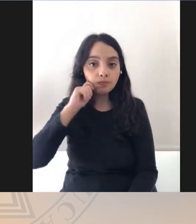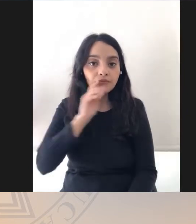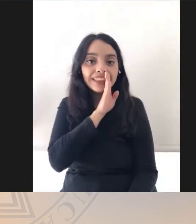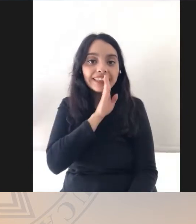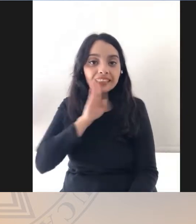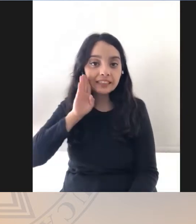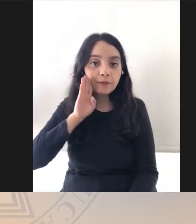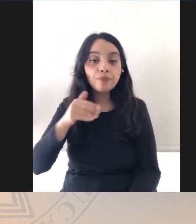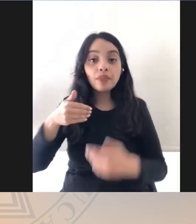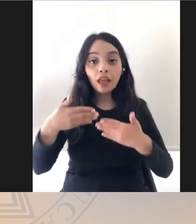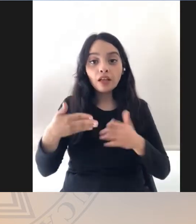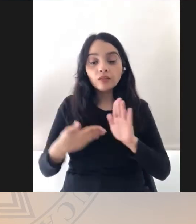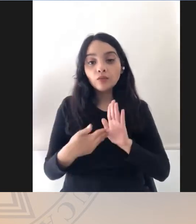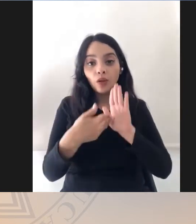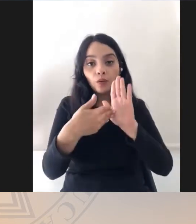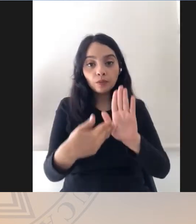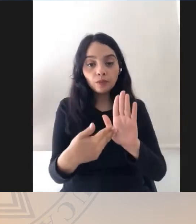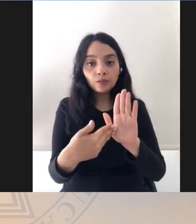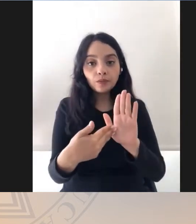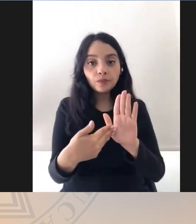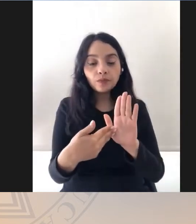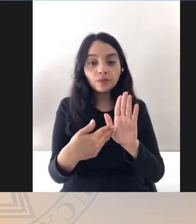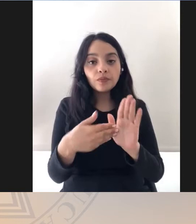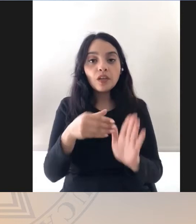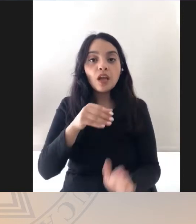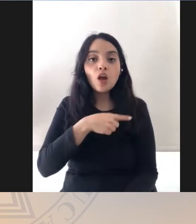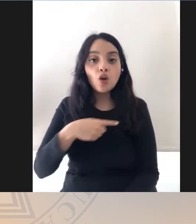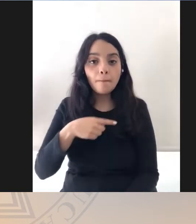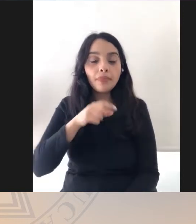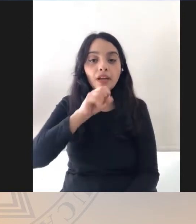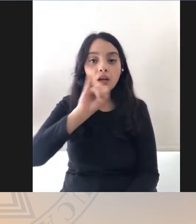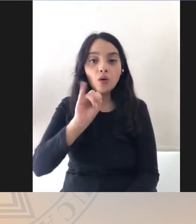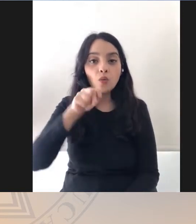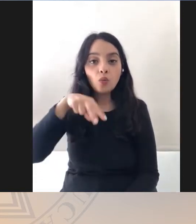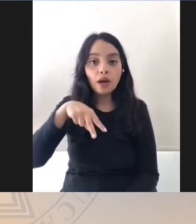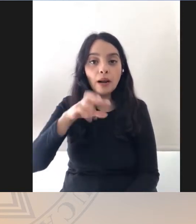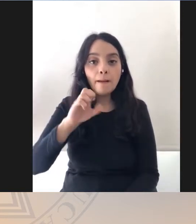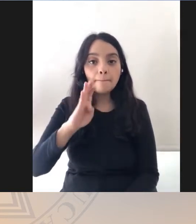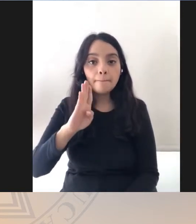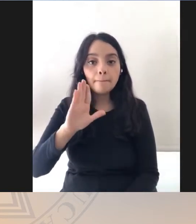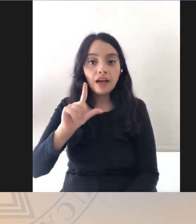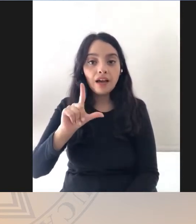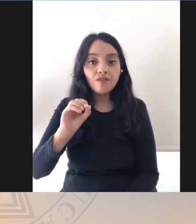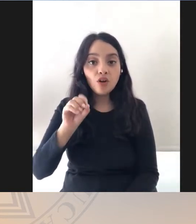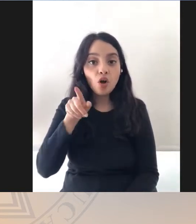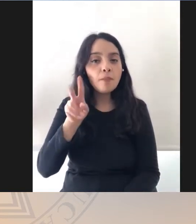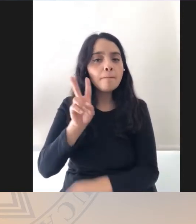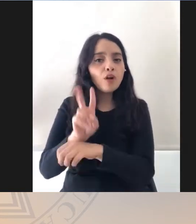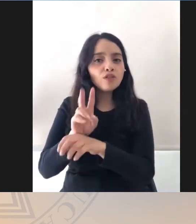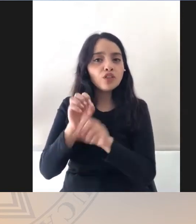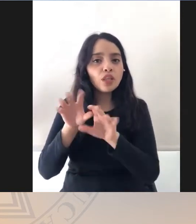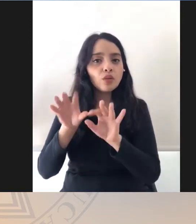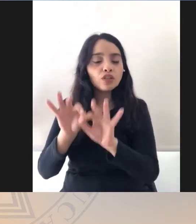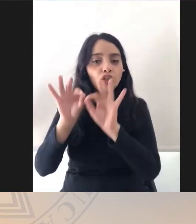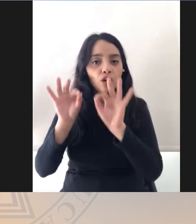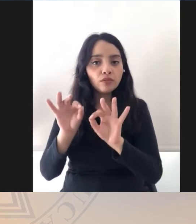voy a dejar con ustedes a Juan Pablo Calle, profesor de Educación Diferencial de la